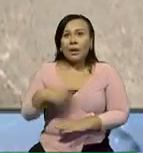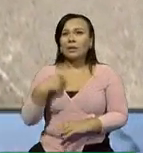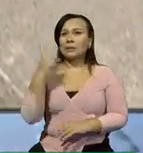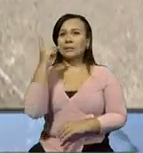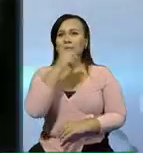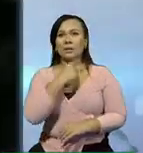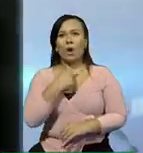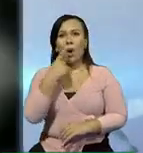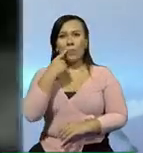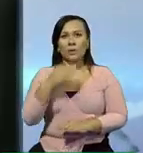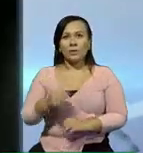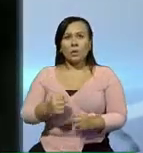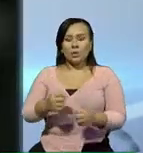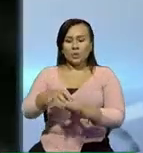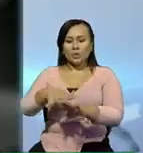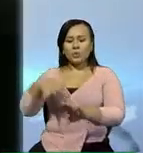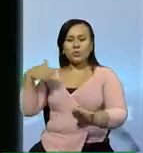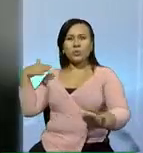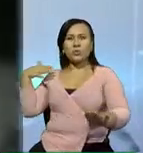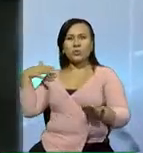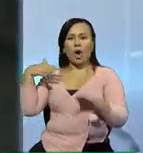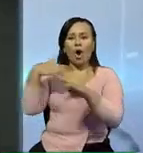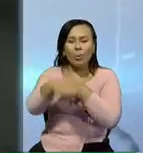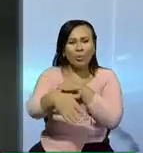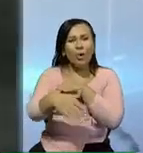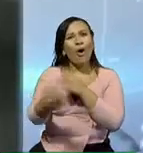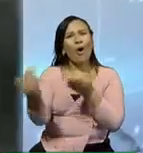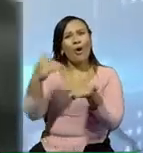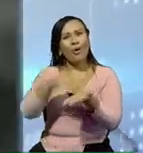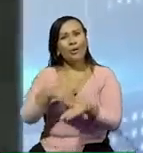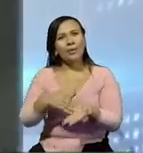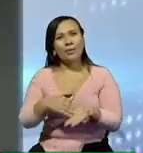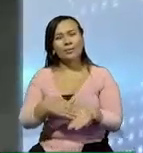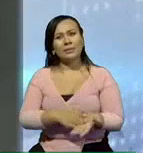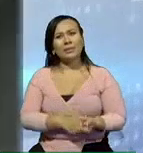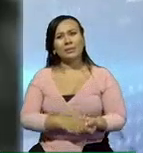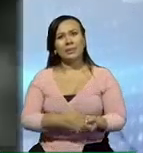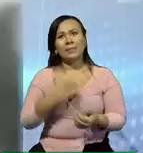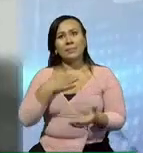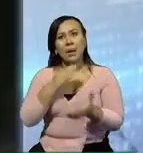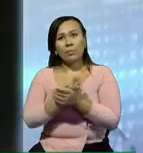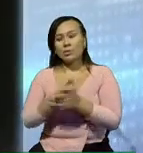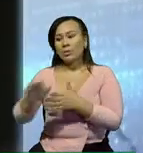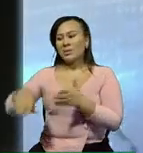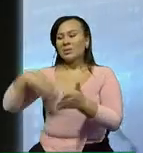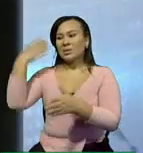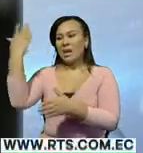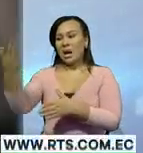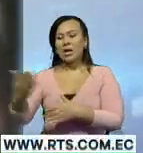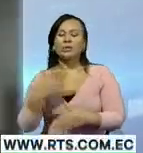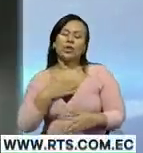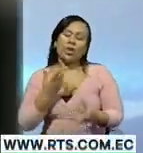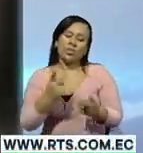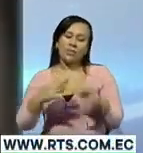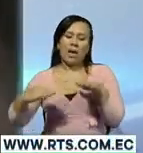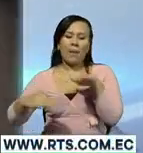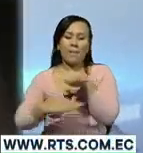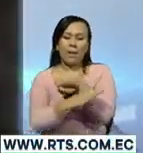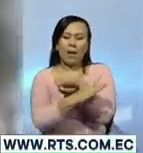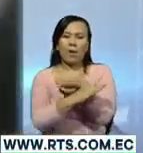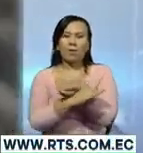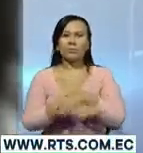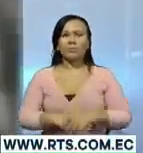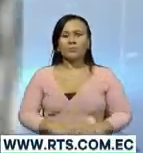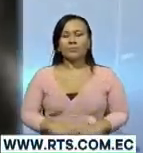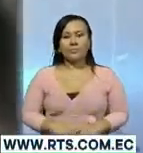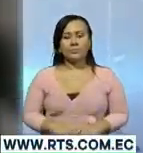él retrocede y ahí es que él impacta de nuevo. Y ahí es que él sale volando. Y ahí yo caigo abajo del carro y yo caigo. El